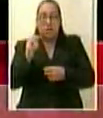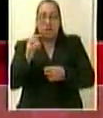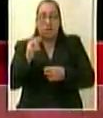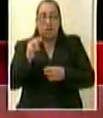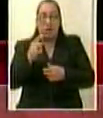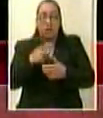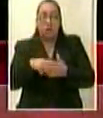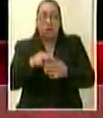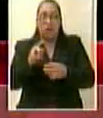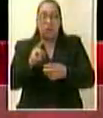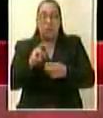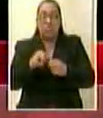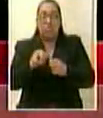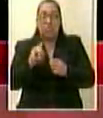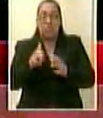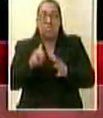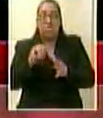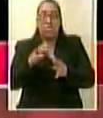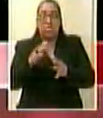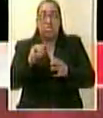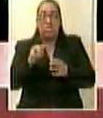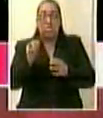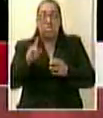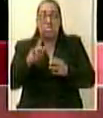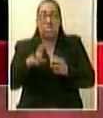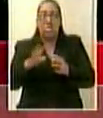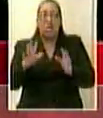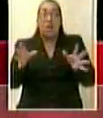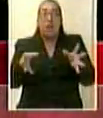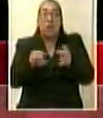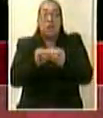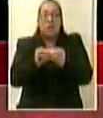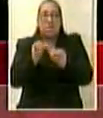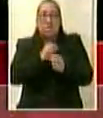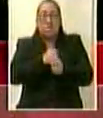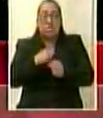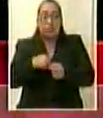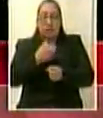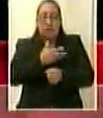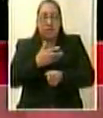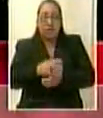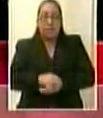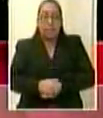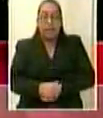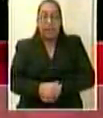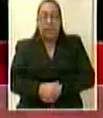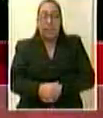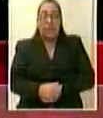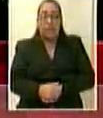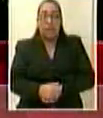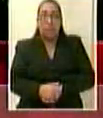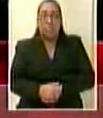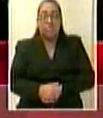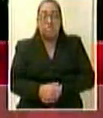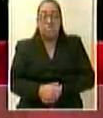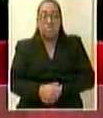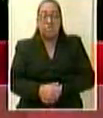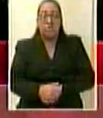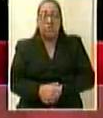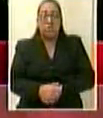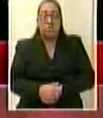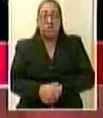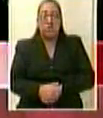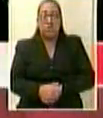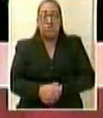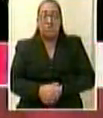número 29.545. En síntesis, señor presidente y señores congresistas de la